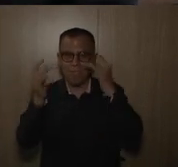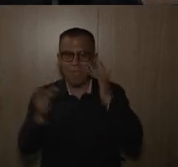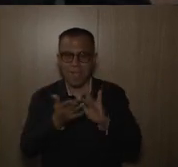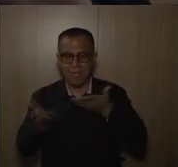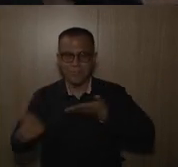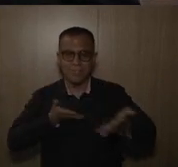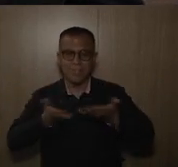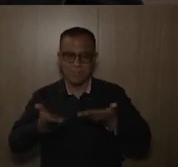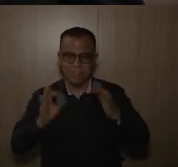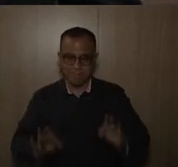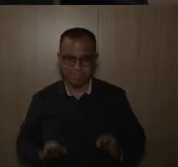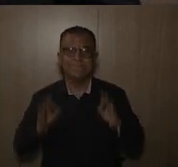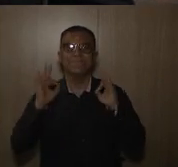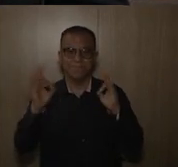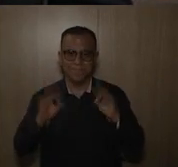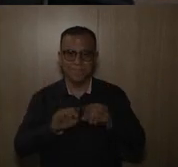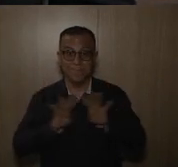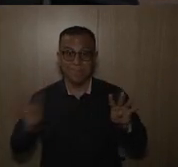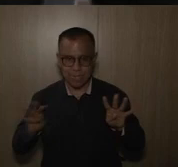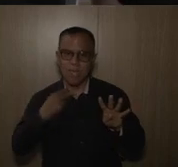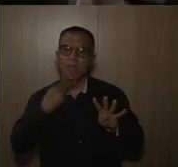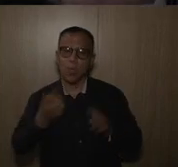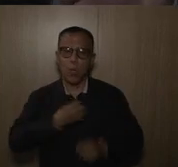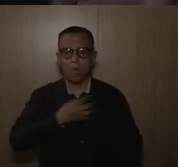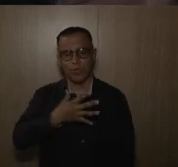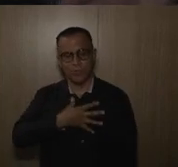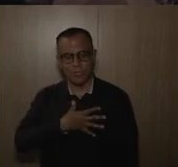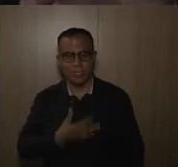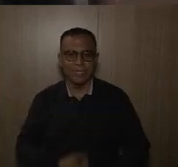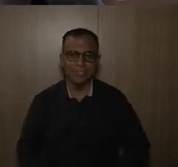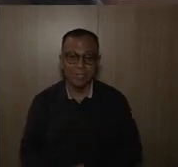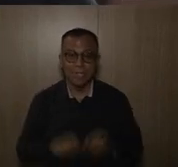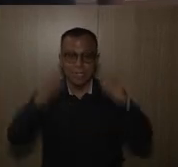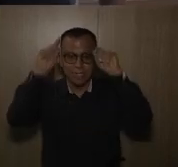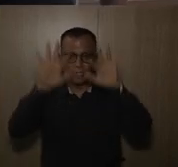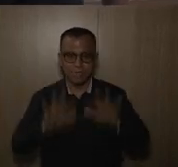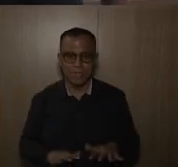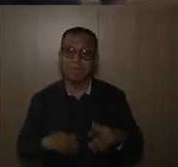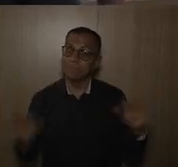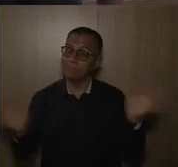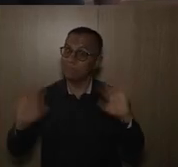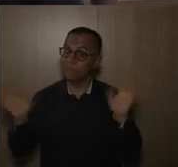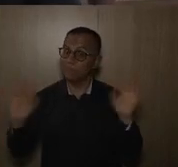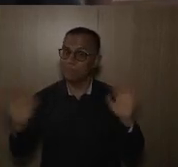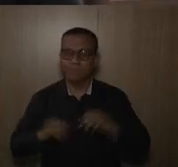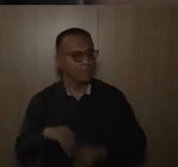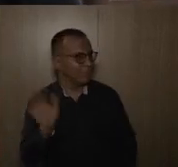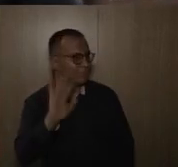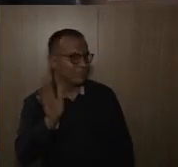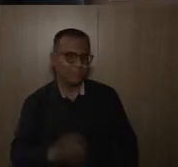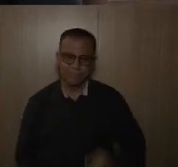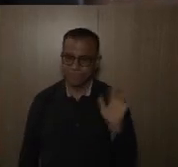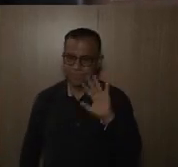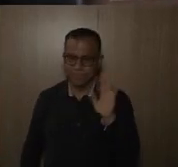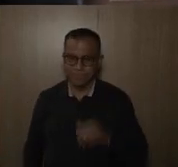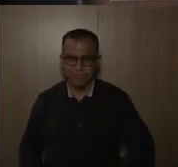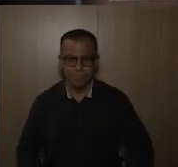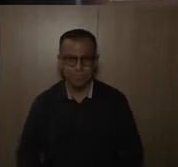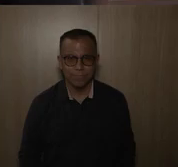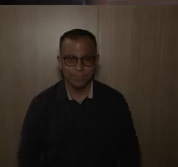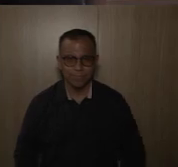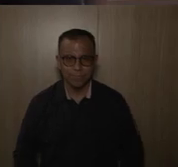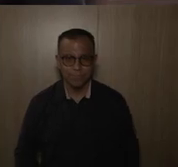con calidad, oportunidad y transparencia. Digan adiós. Chao. Chao, chao. Ahora nos